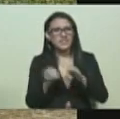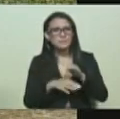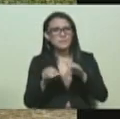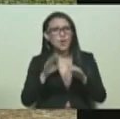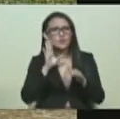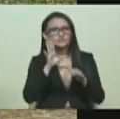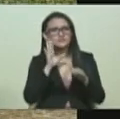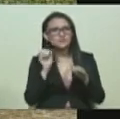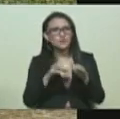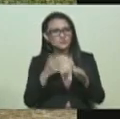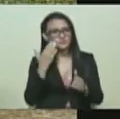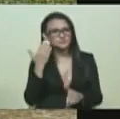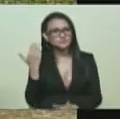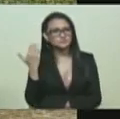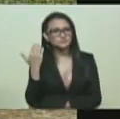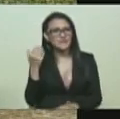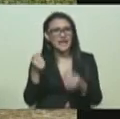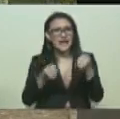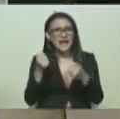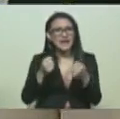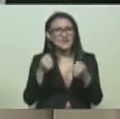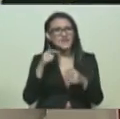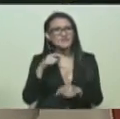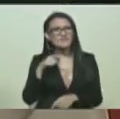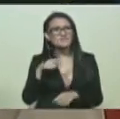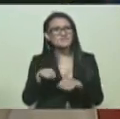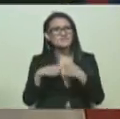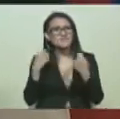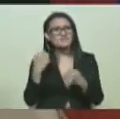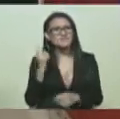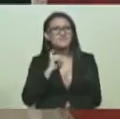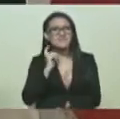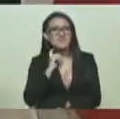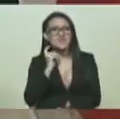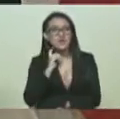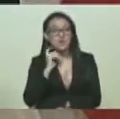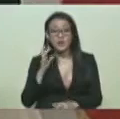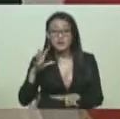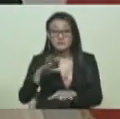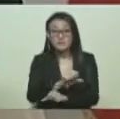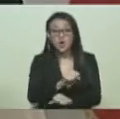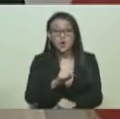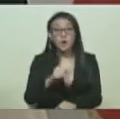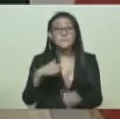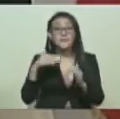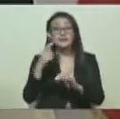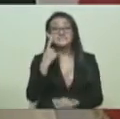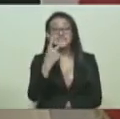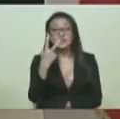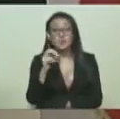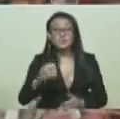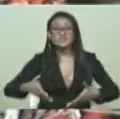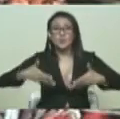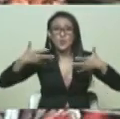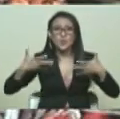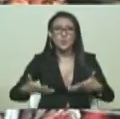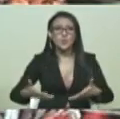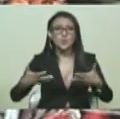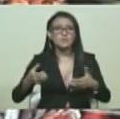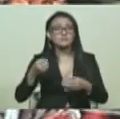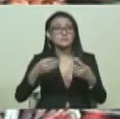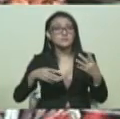favor, de chatarras, donde incautamos más de 120 toneladas de